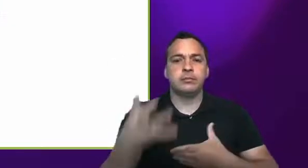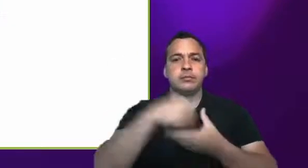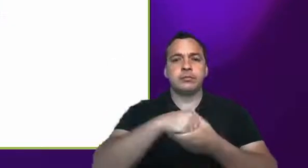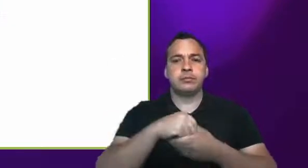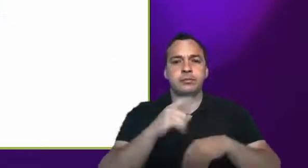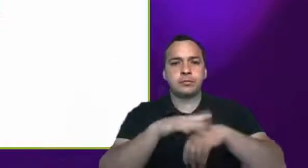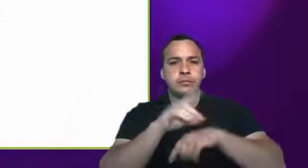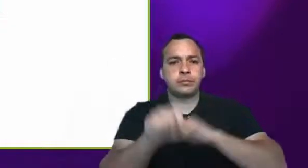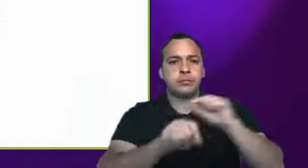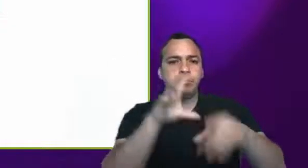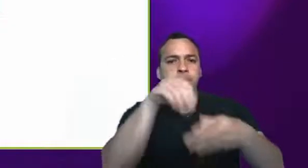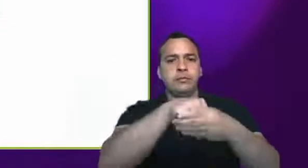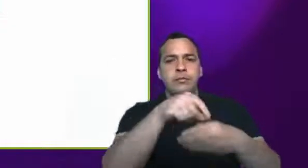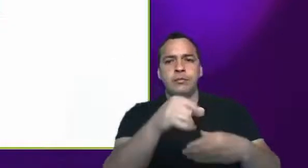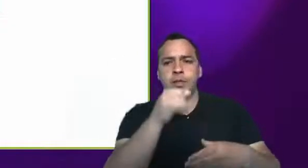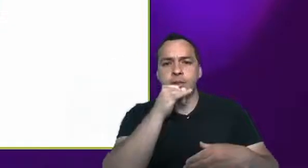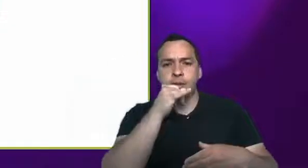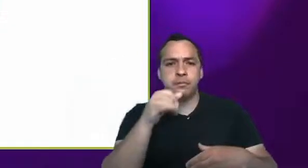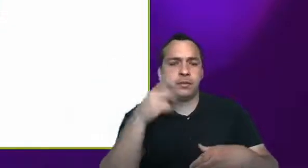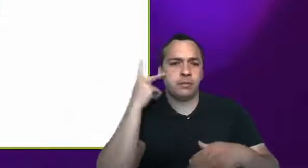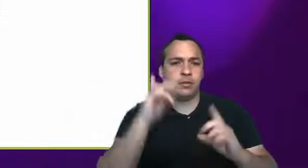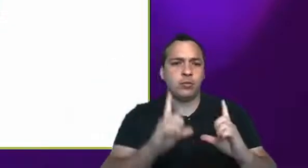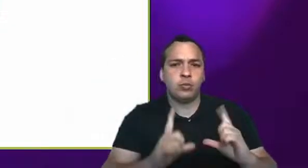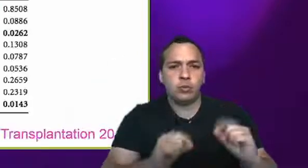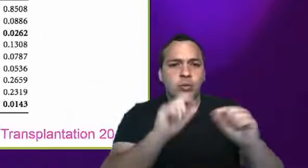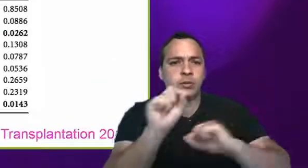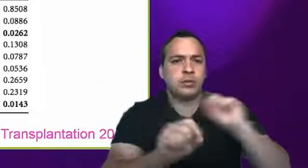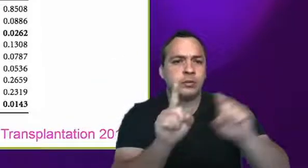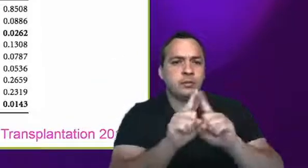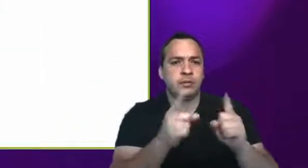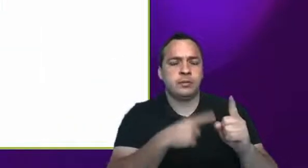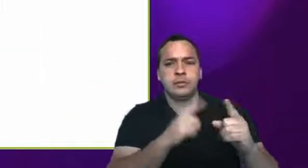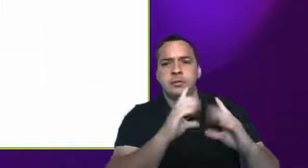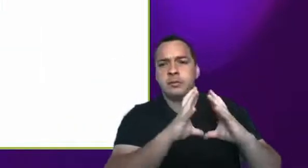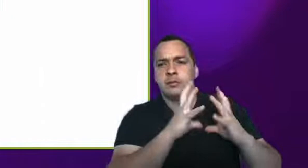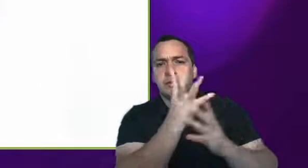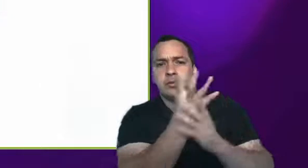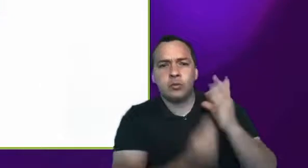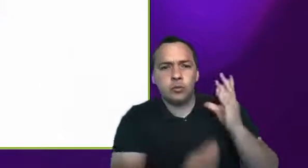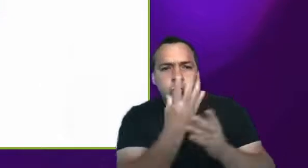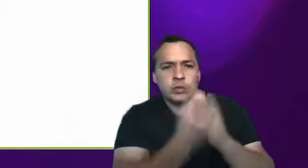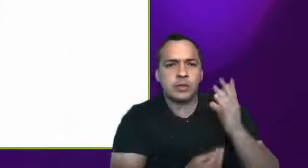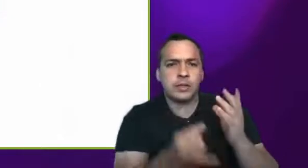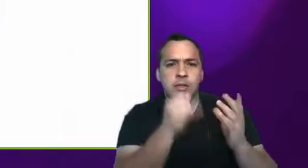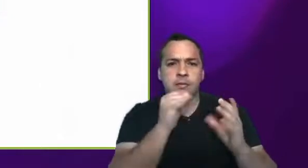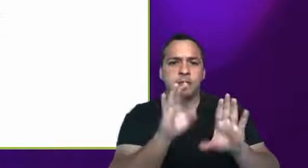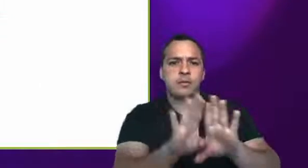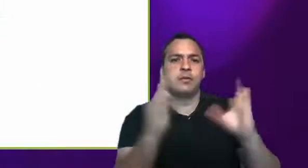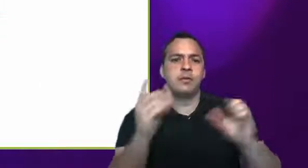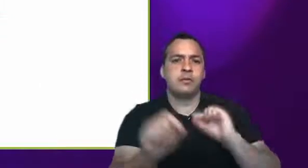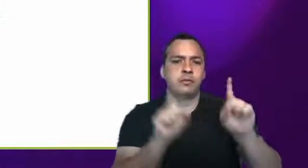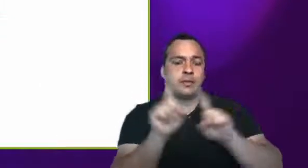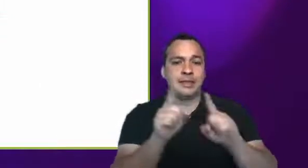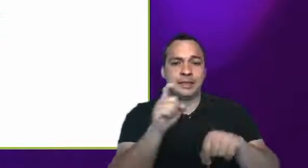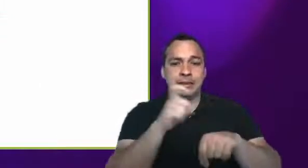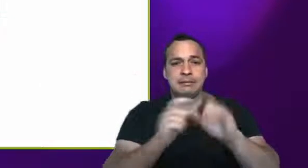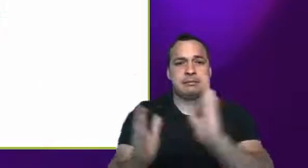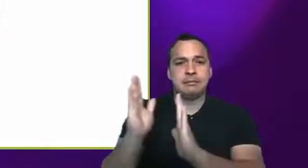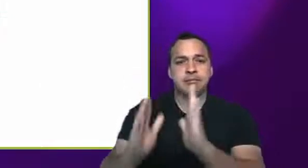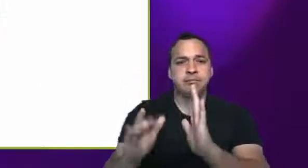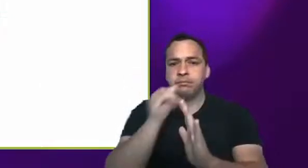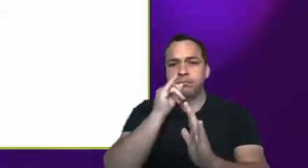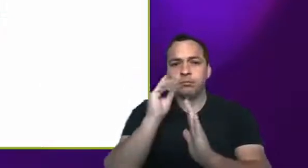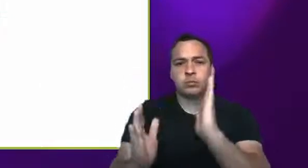enfermedad metastática, cuando el drenaje no es de origen portal, cuando el tiempo de,